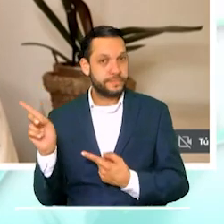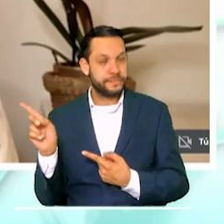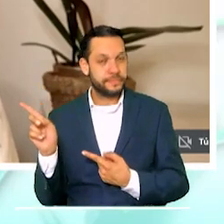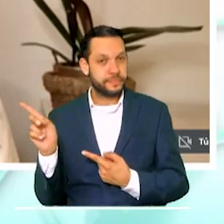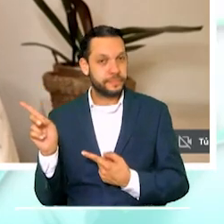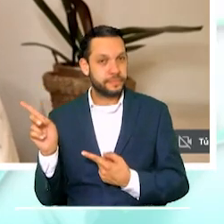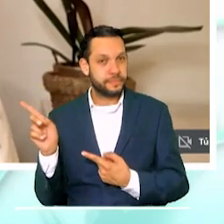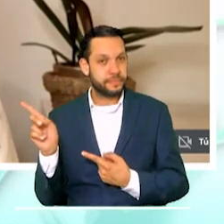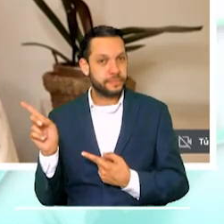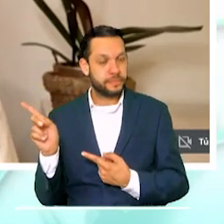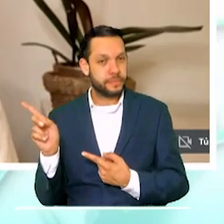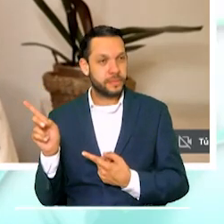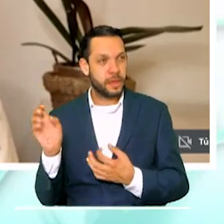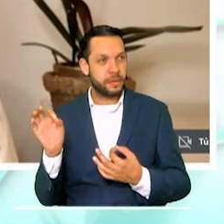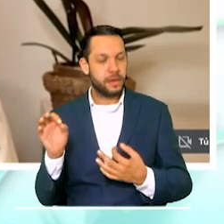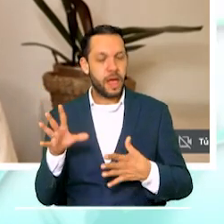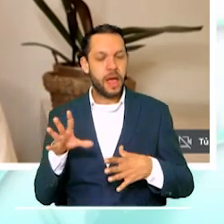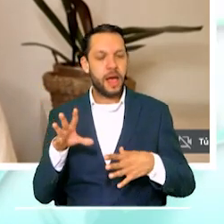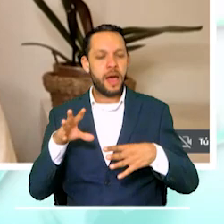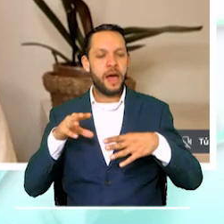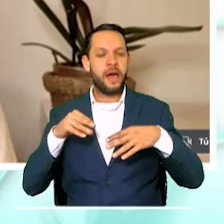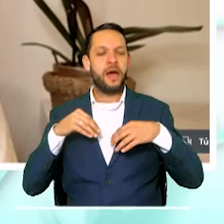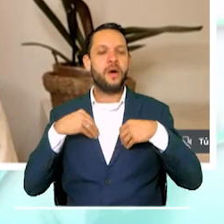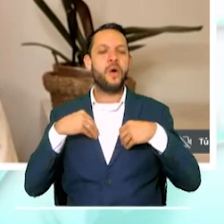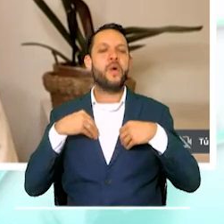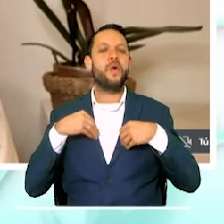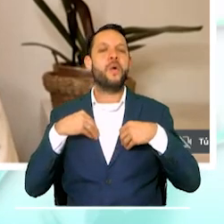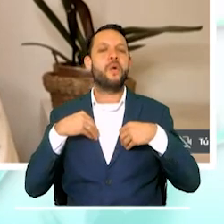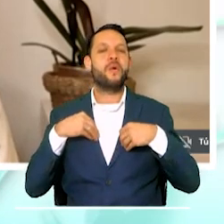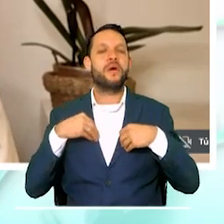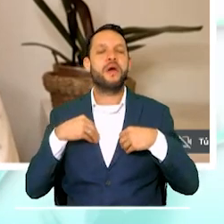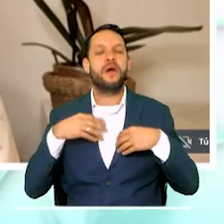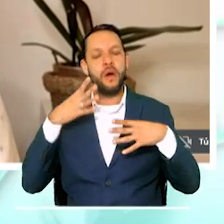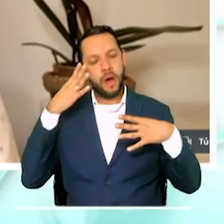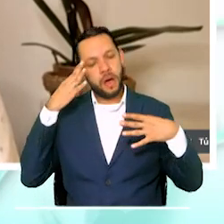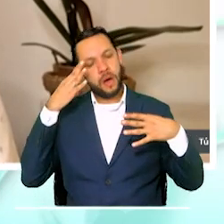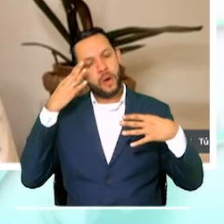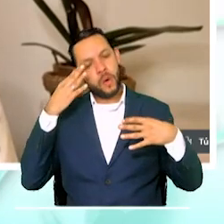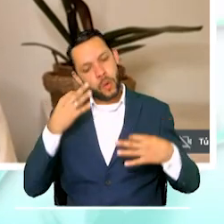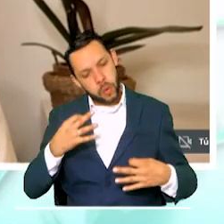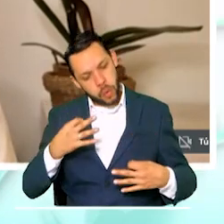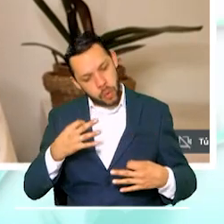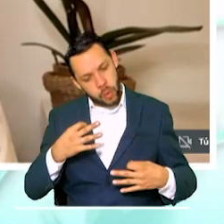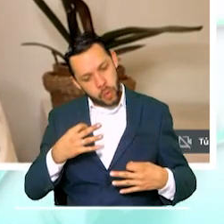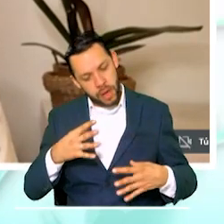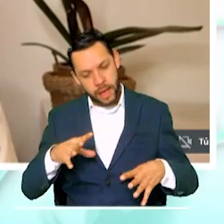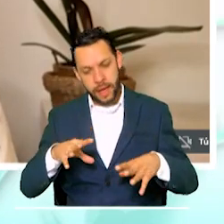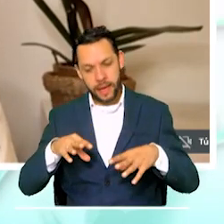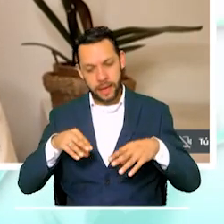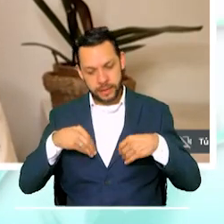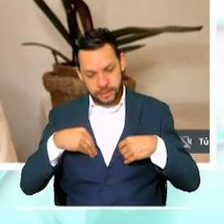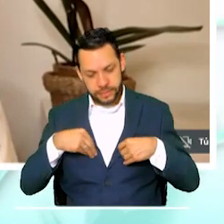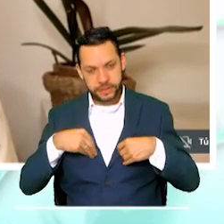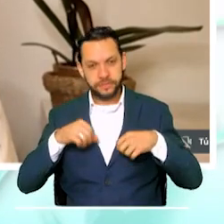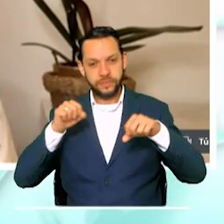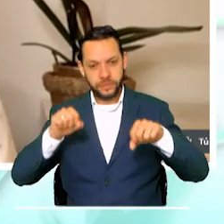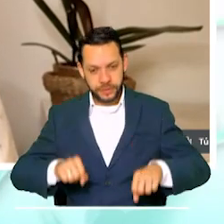y la actitud que vamos a desarrollar es de curiosidad por los sonidos,